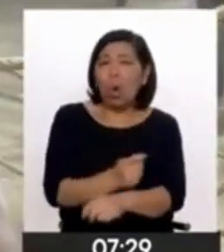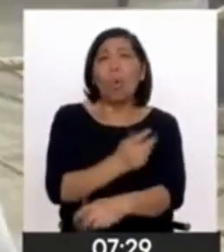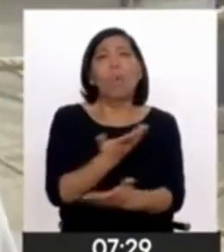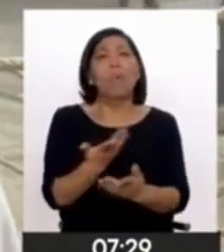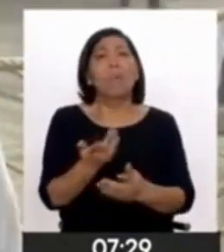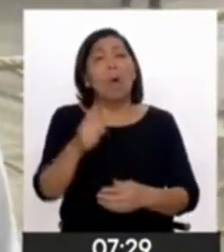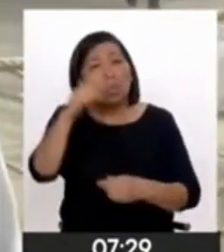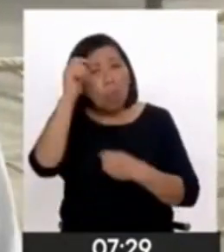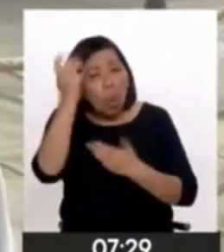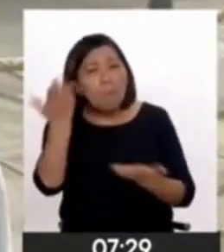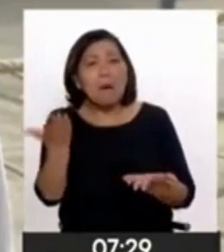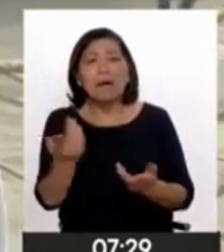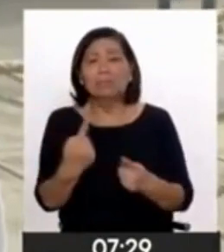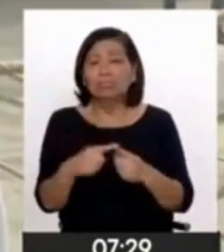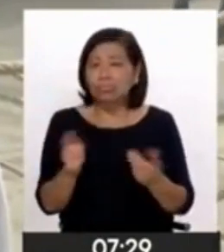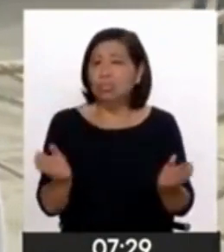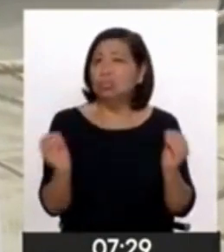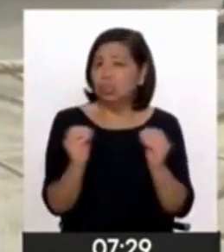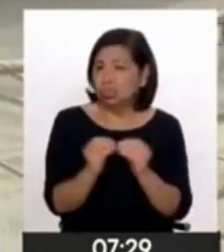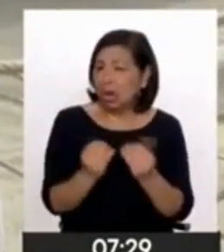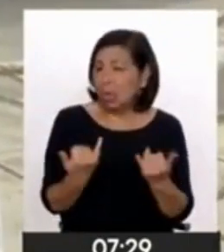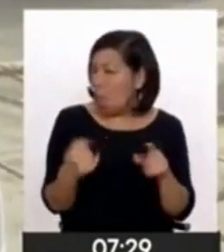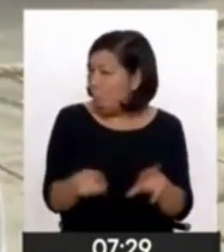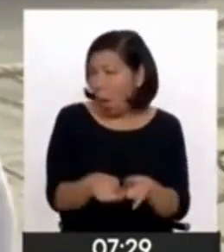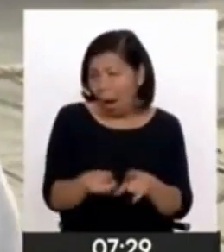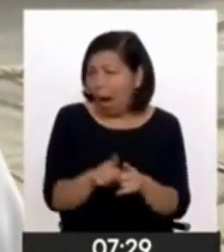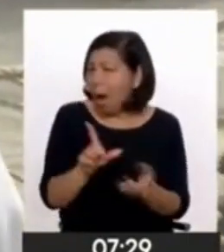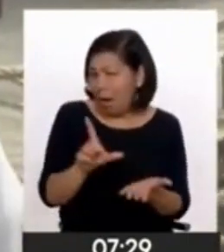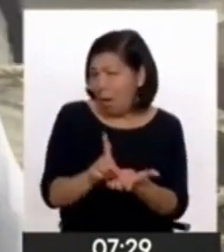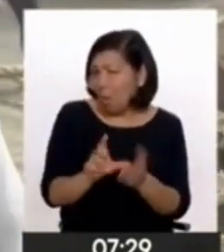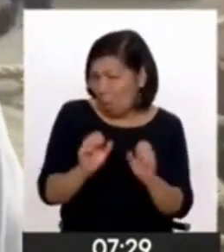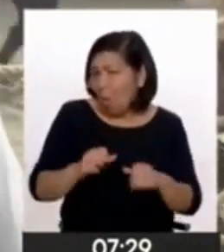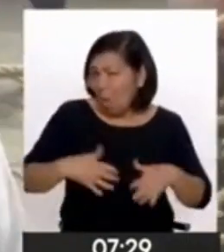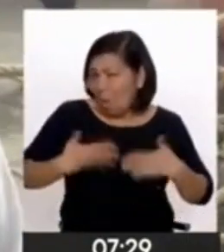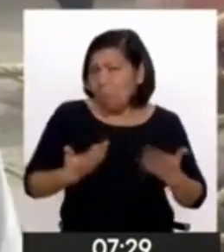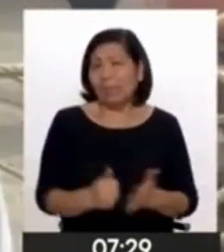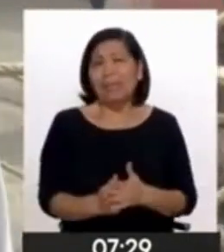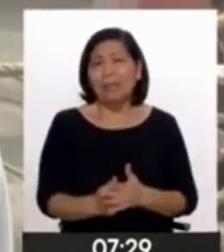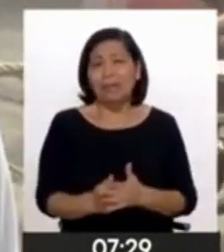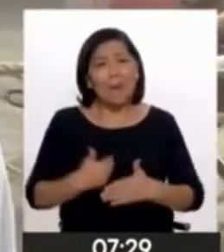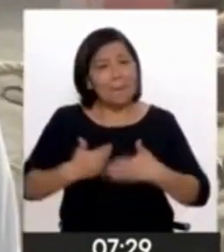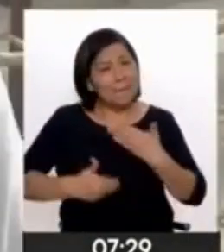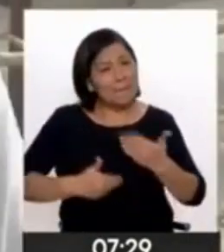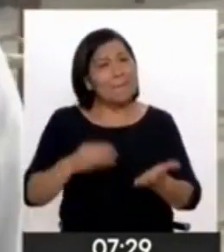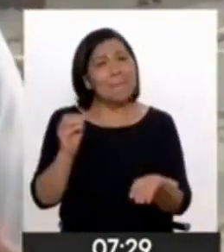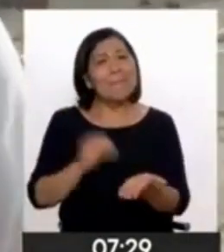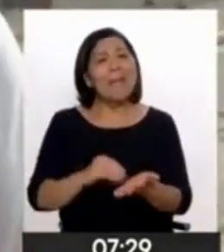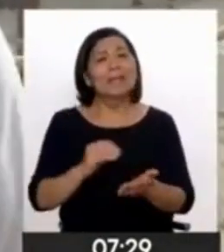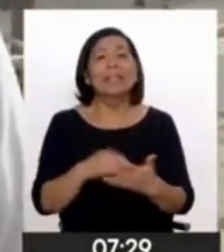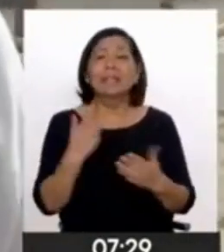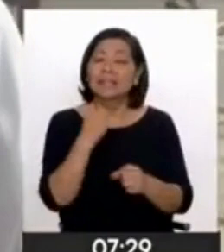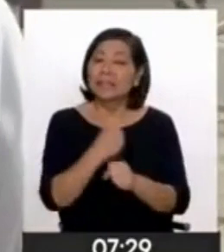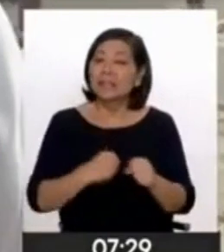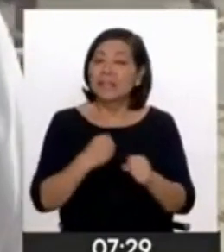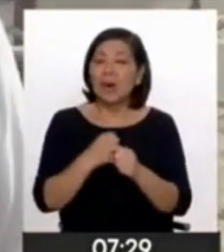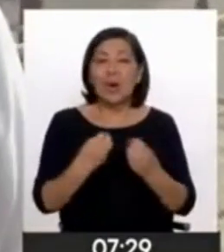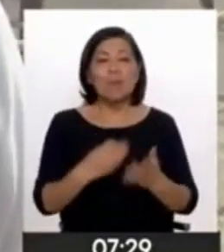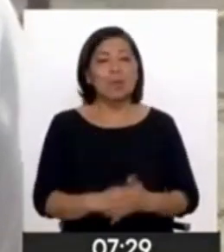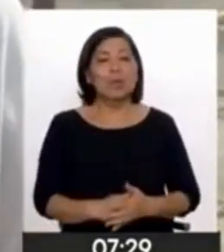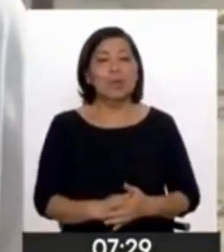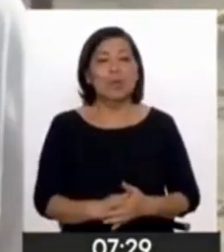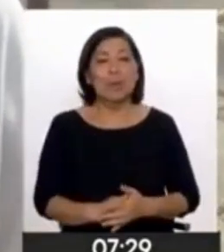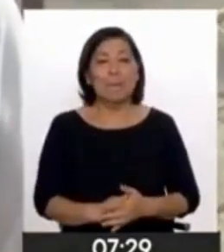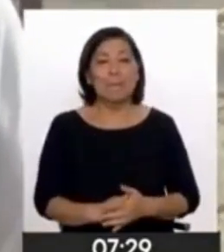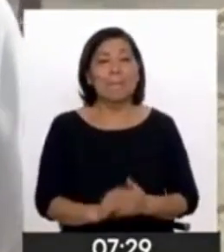Tacna, que lo puedan también consumir en Lima, ¿no? Y esperamos pues que la afluencia sea aún mayor todavía. Estamos trabajando mucho